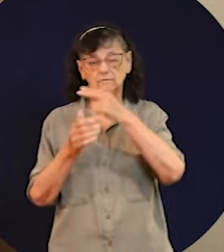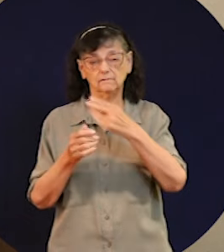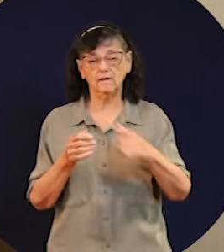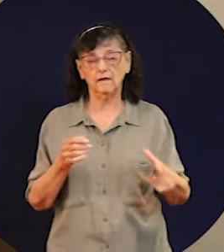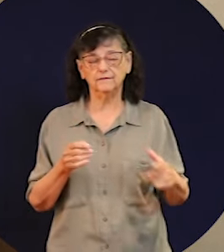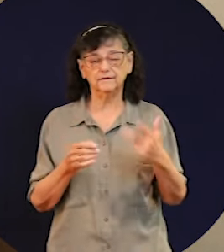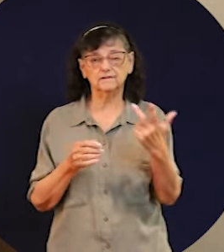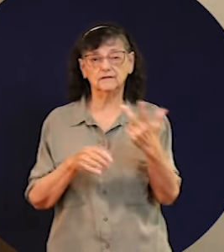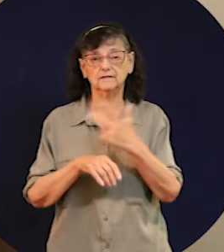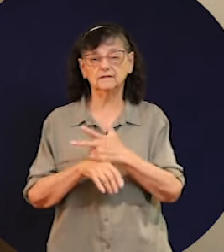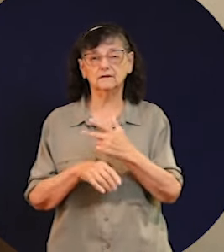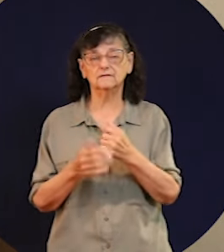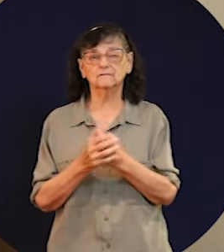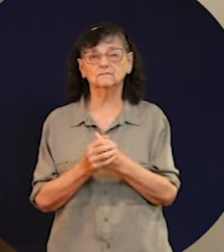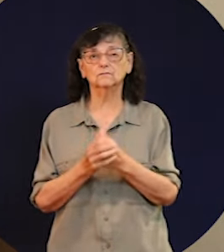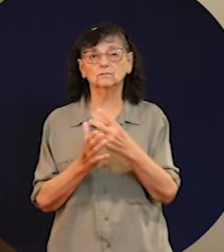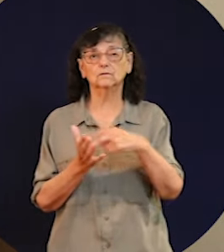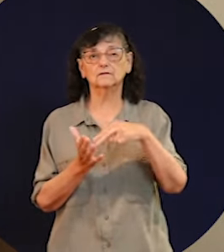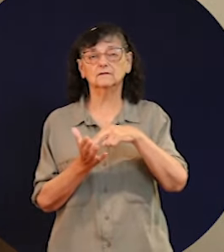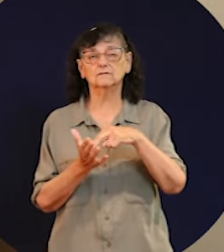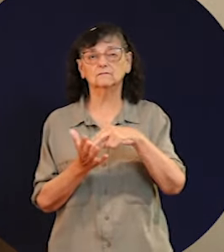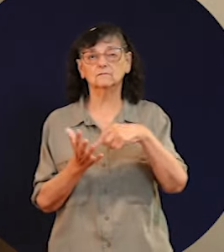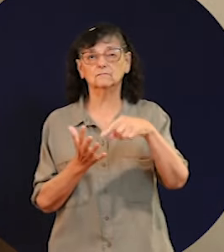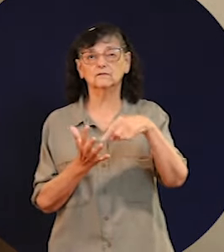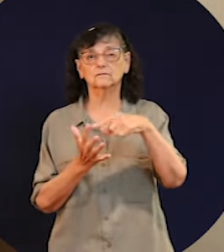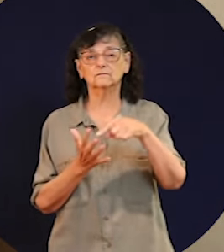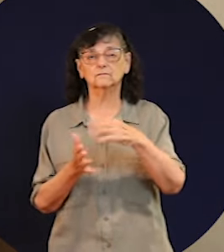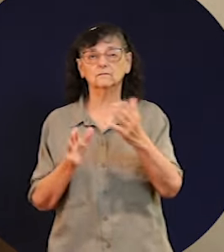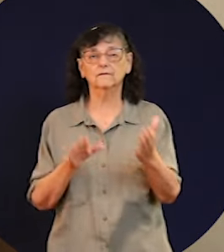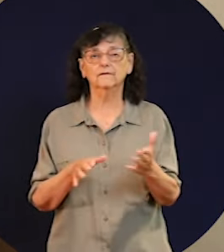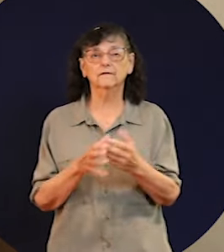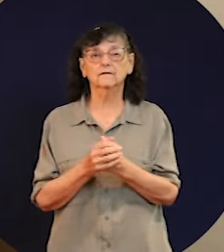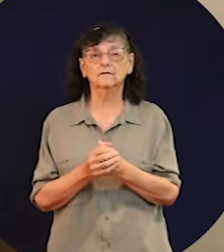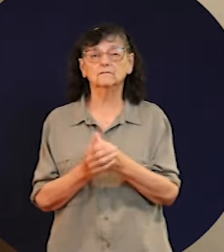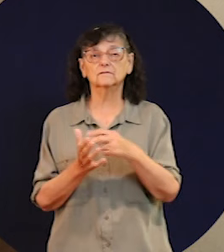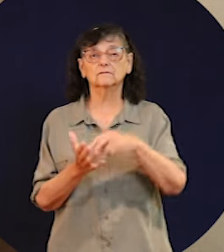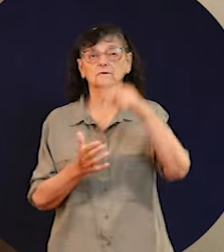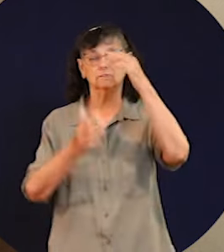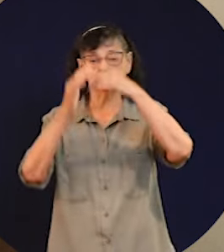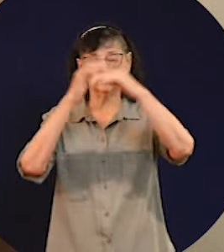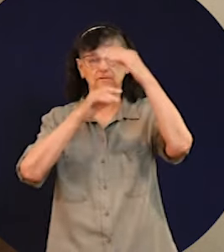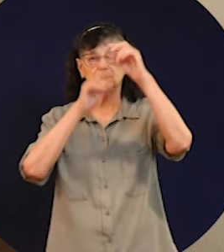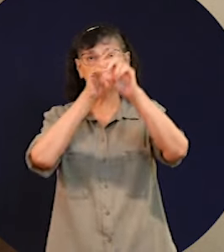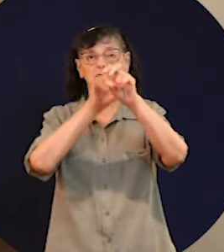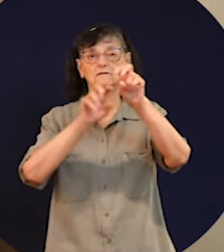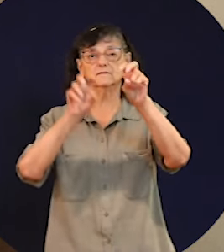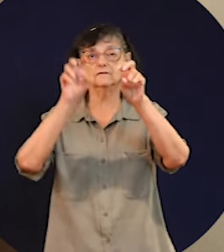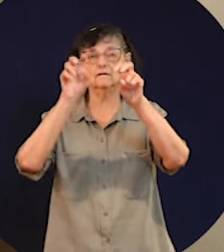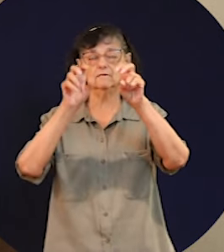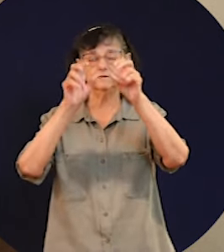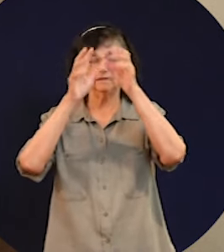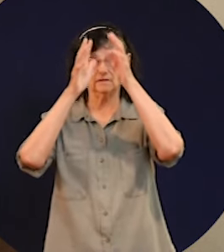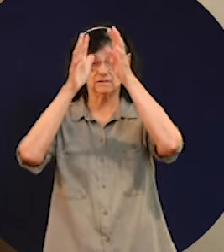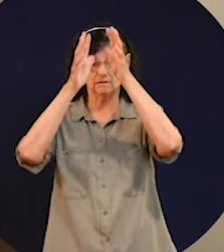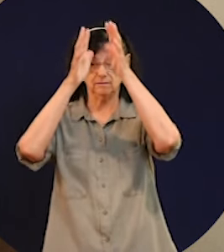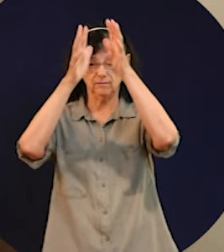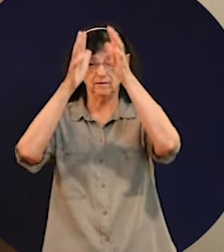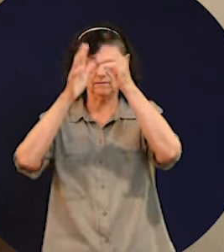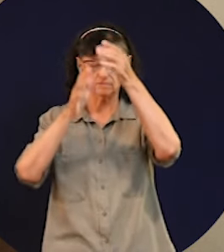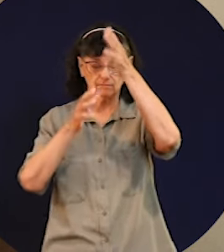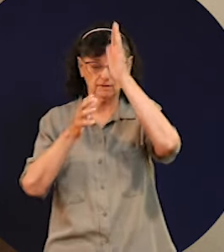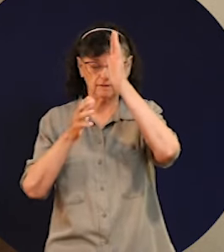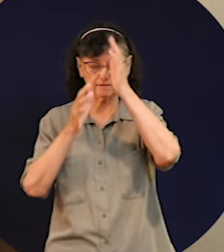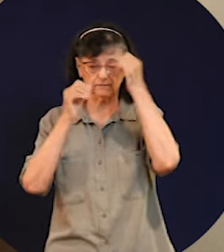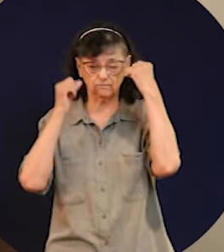infiernos, al tercer día resucitó de entre los muertos, subió a los cielos y está sentado a la derecha de